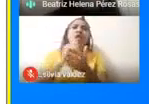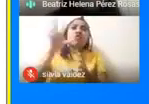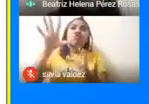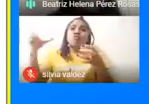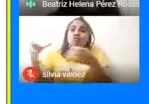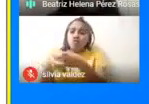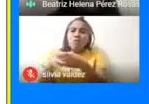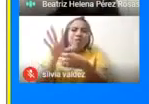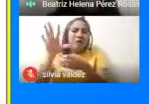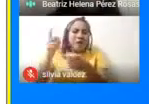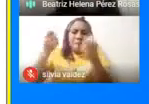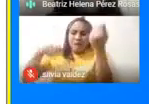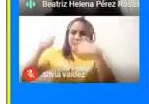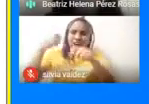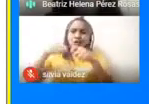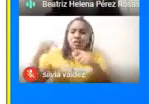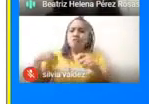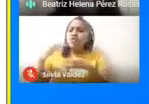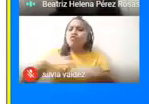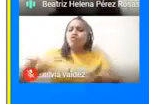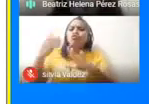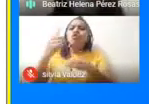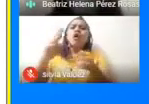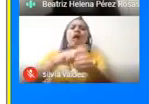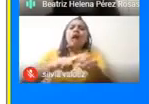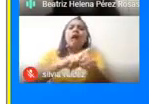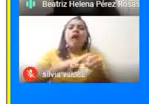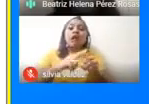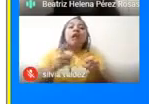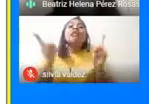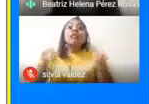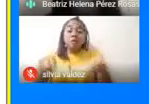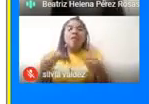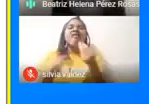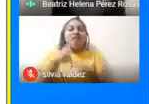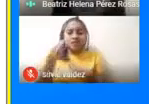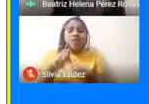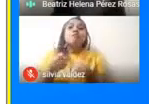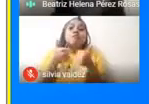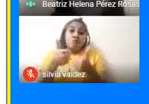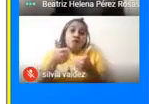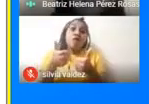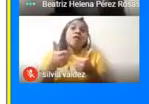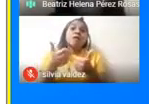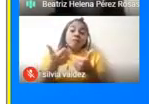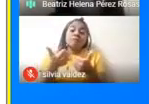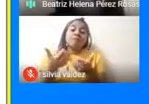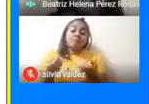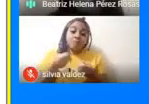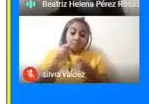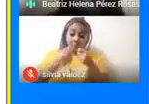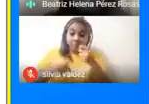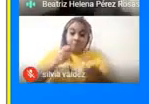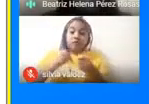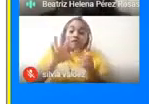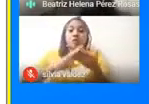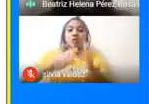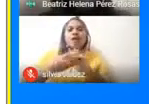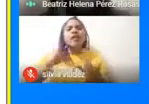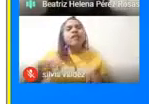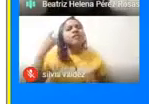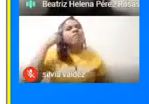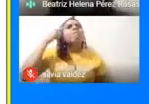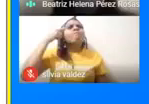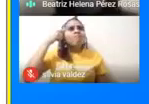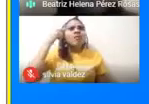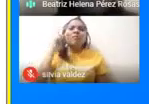de mi territorio son turistas regionales y eso también va a hacer que haya muy buenos réditos en esa comunidad. Entonces, digamos, a veces también tenemos que empezar